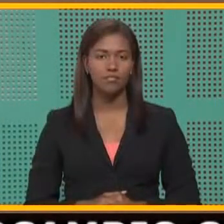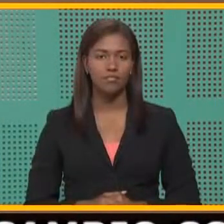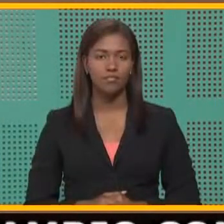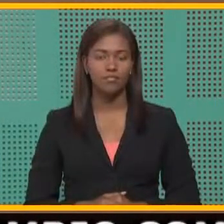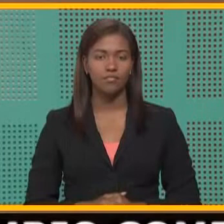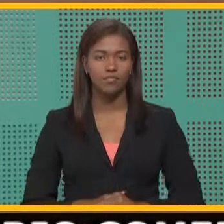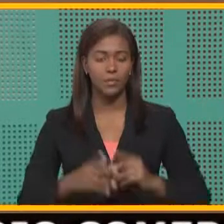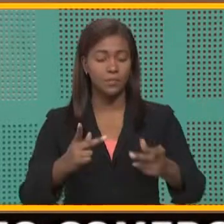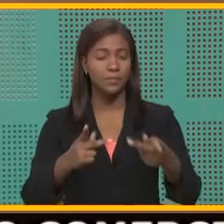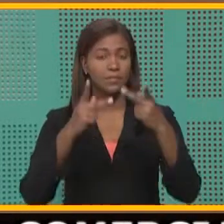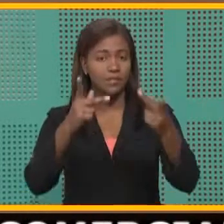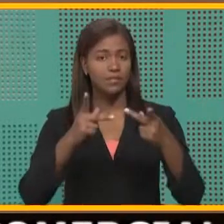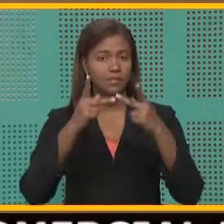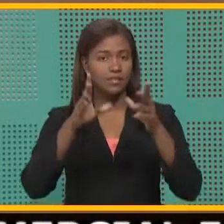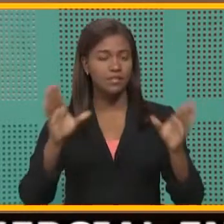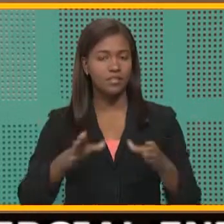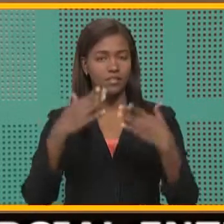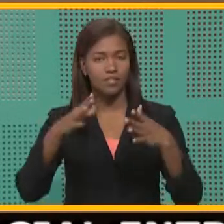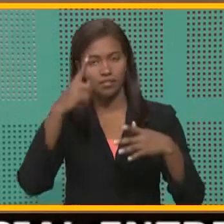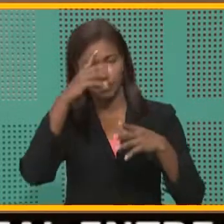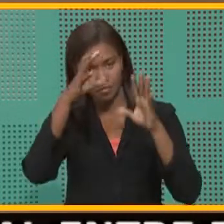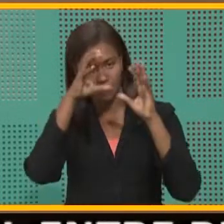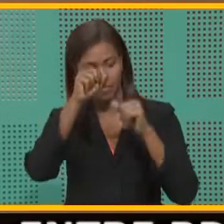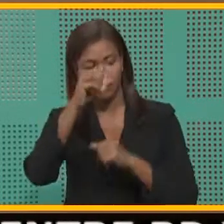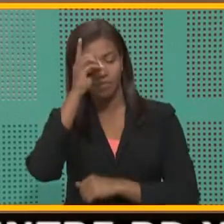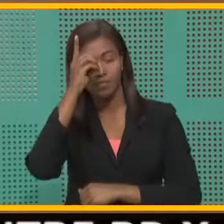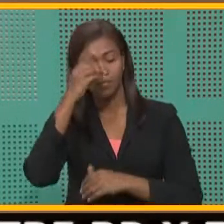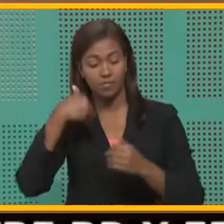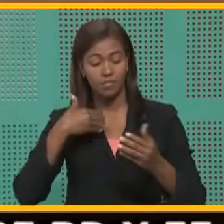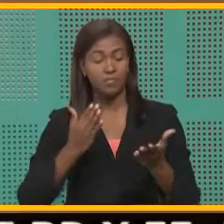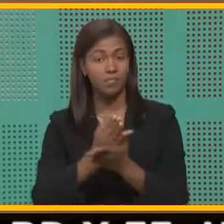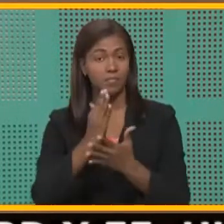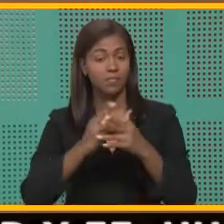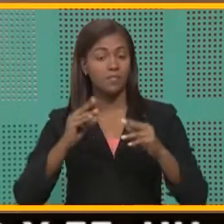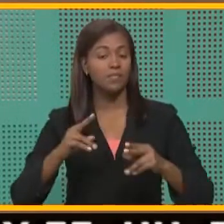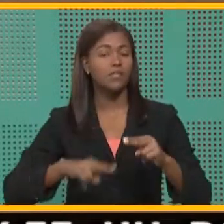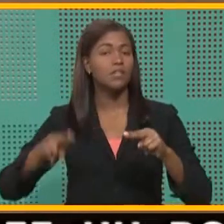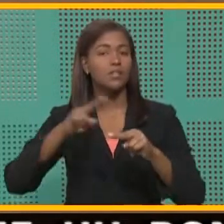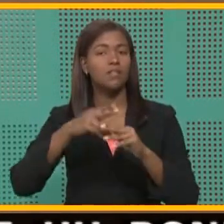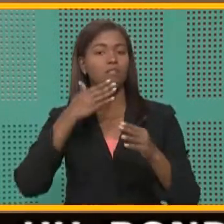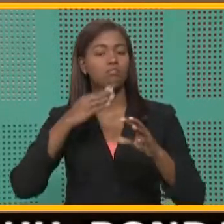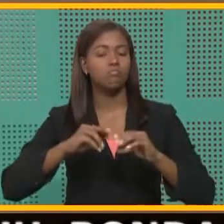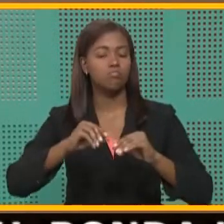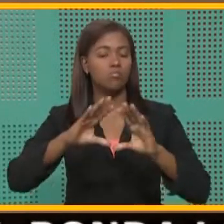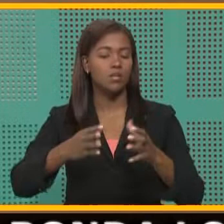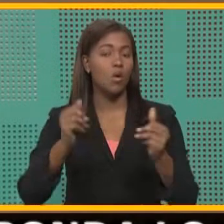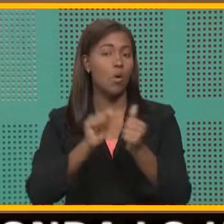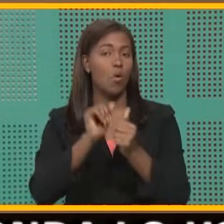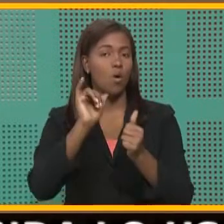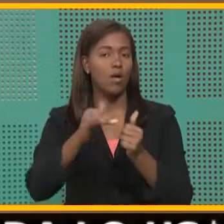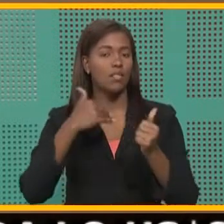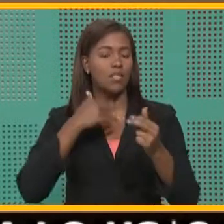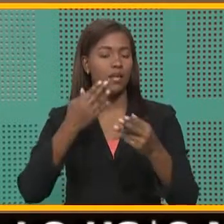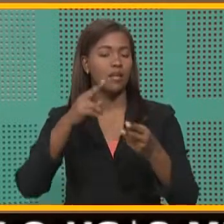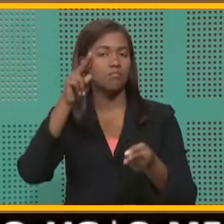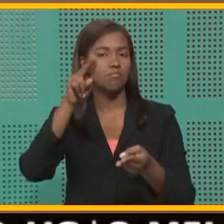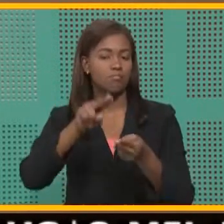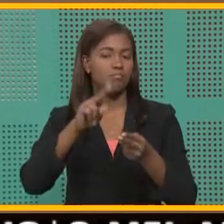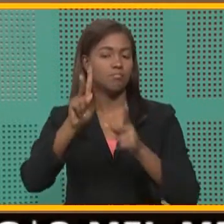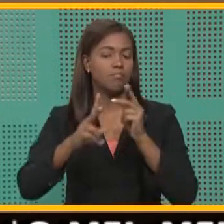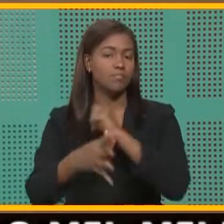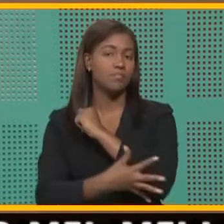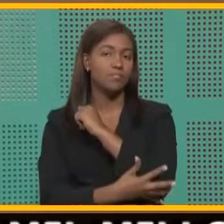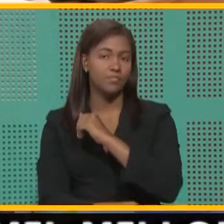Amigos, las visitas sorpresa realizadas por el presidente Danilo Medina han permitido el crecimiento de la agropecuaria y con ello la reducción de la